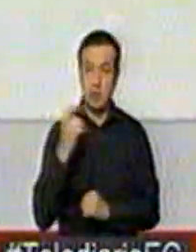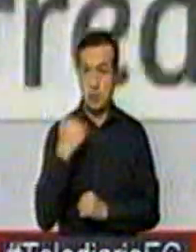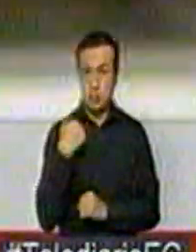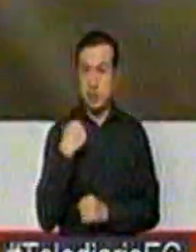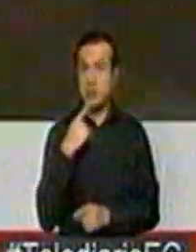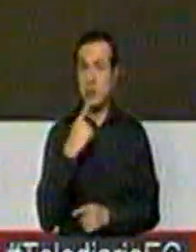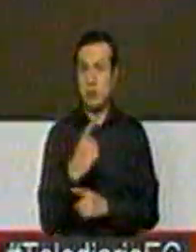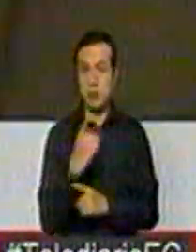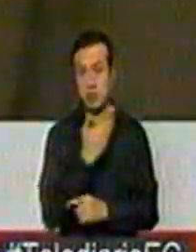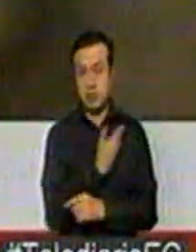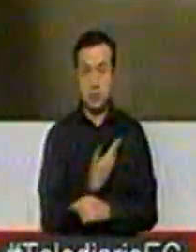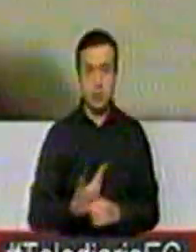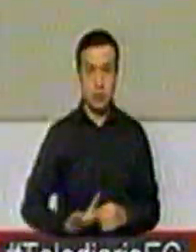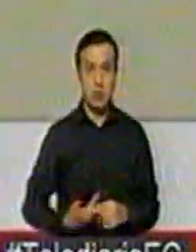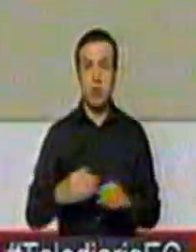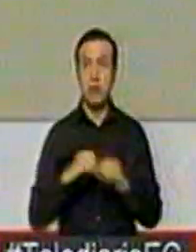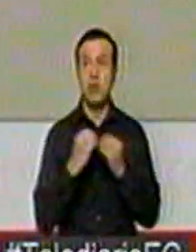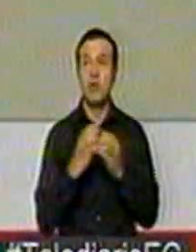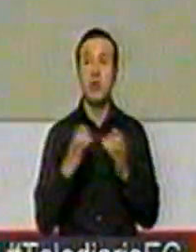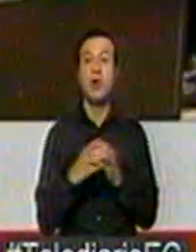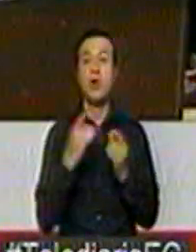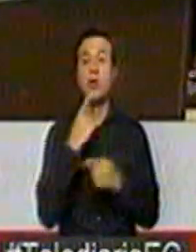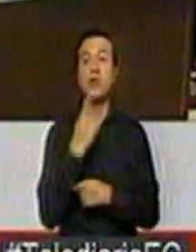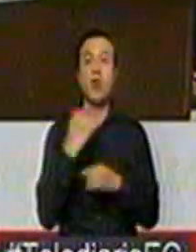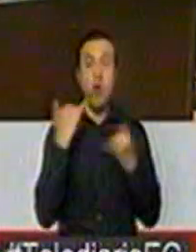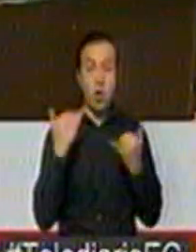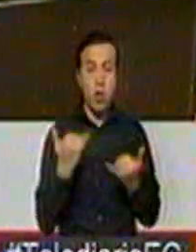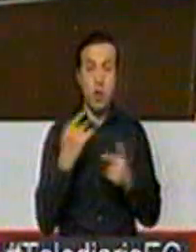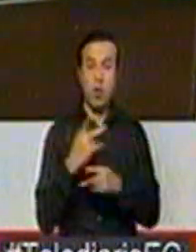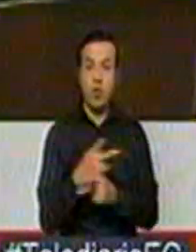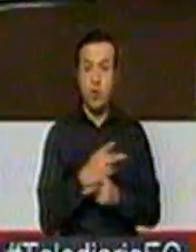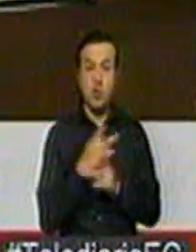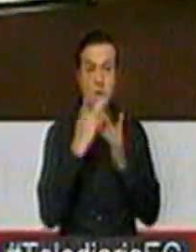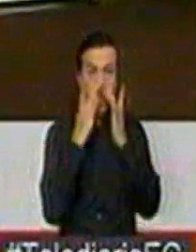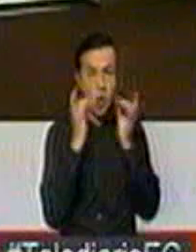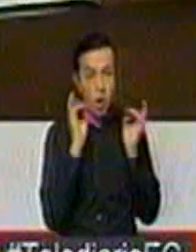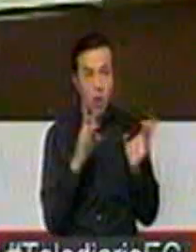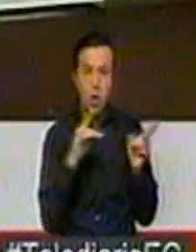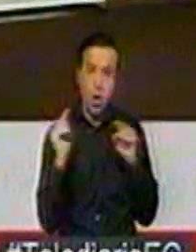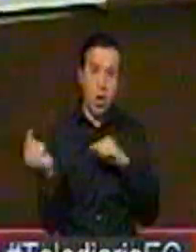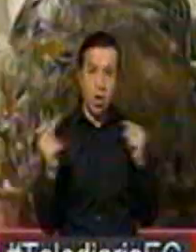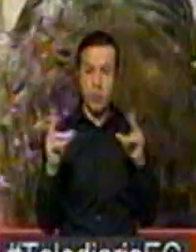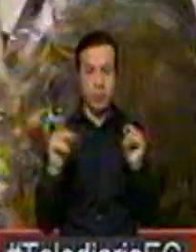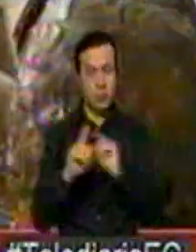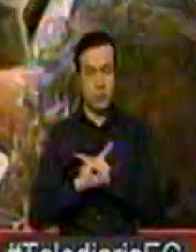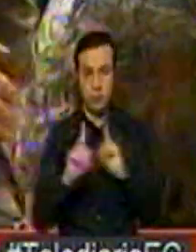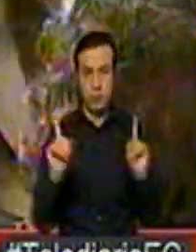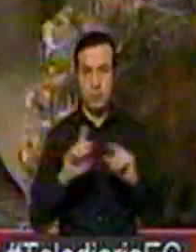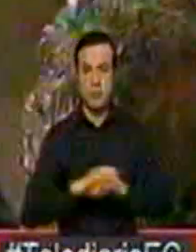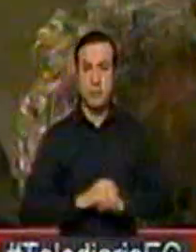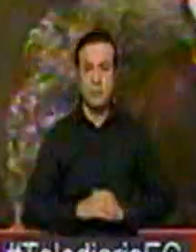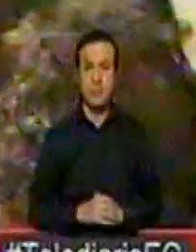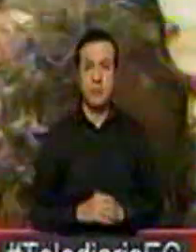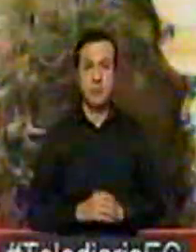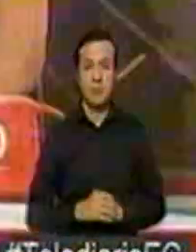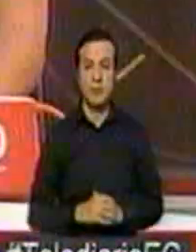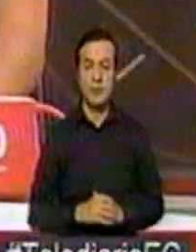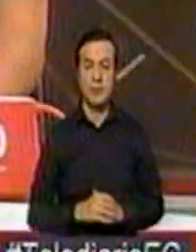presidente del organismo asegura que este es el momento para que el Consejo actúe sin odios ni revanchismos. Alec Llanos, Medios Públicos.